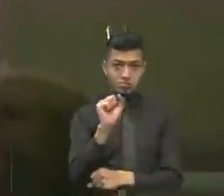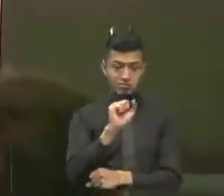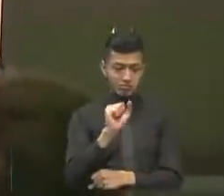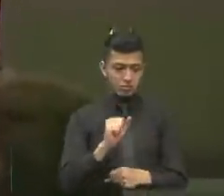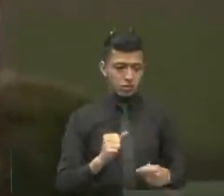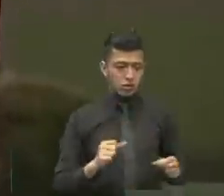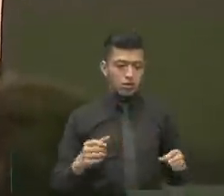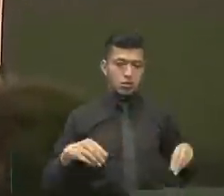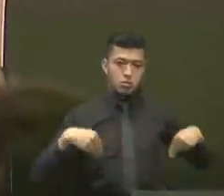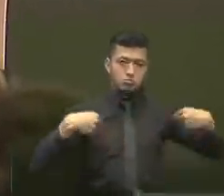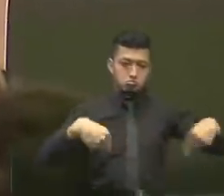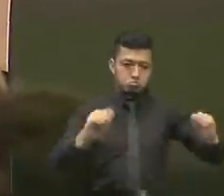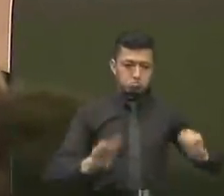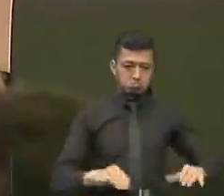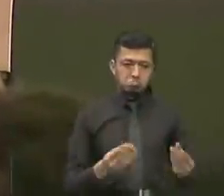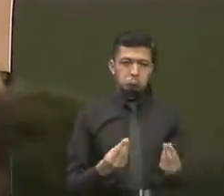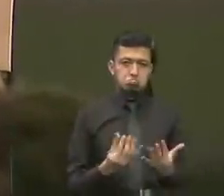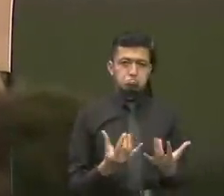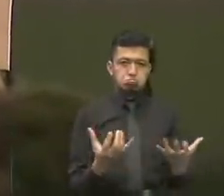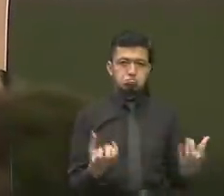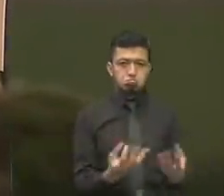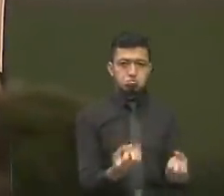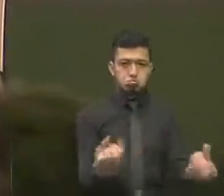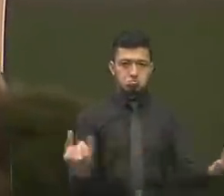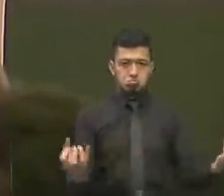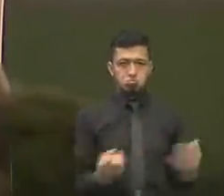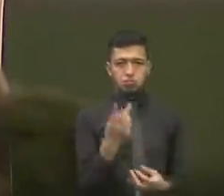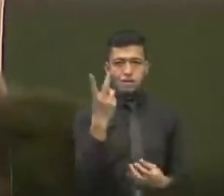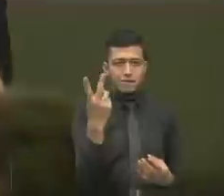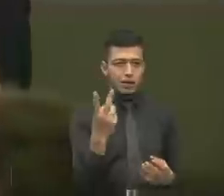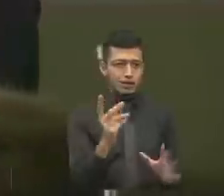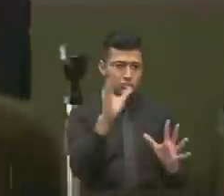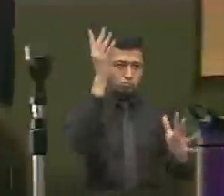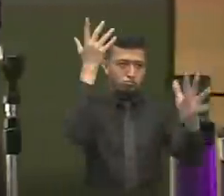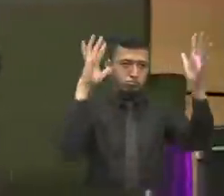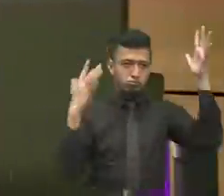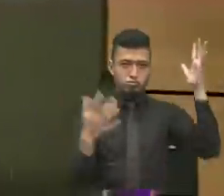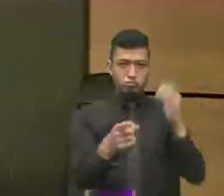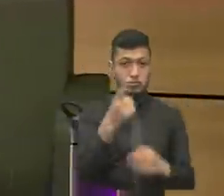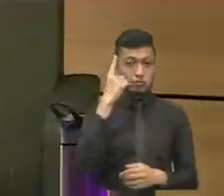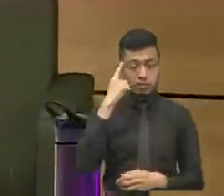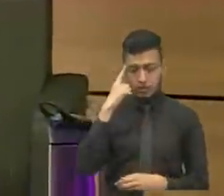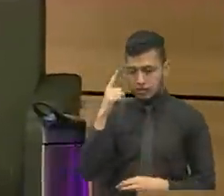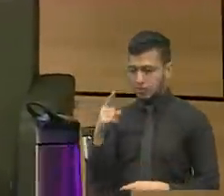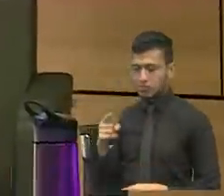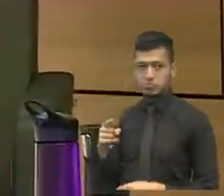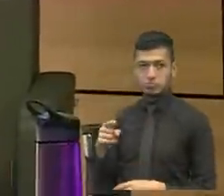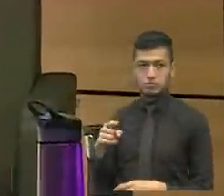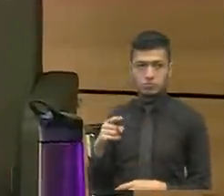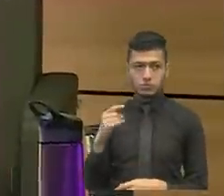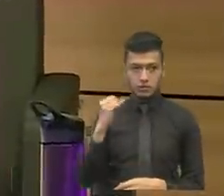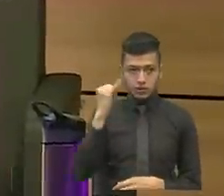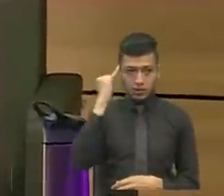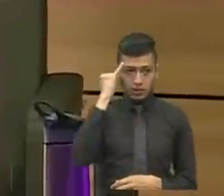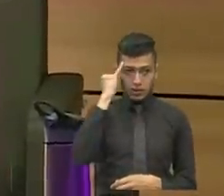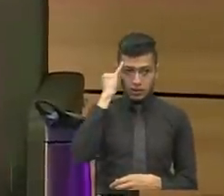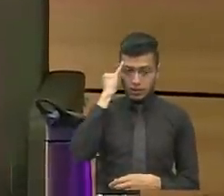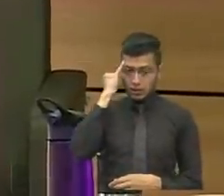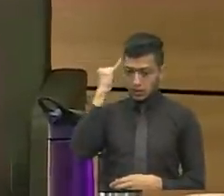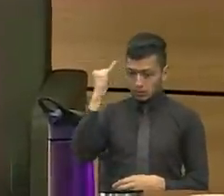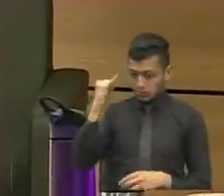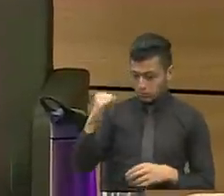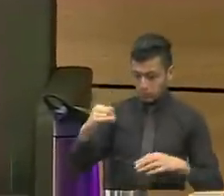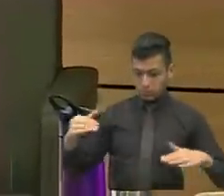verde, arborizada, total. Ahora piensen que esa etapa, yo estoy aquí parada en la taquilla, y extiendo esa etapa por encima de la